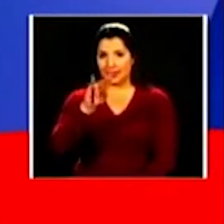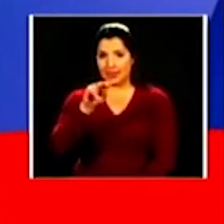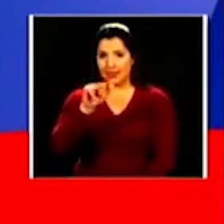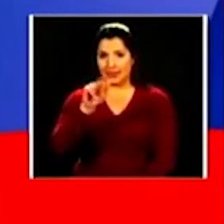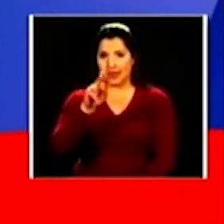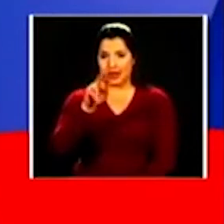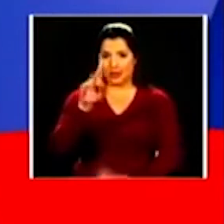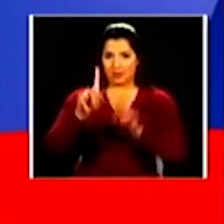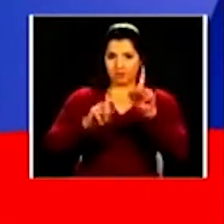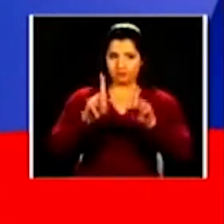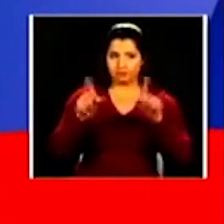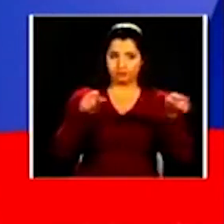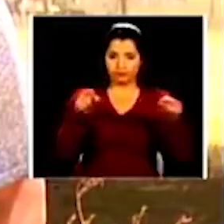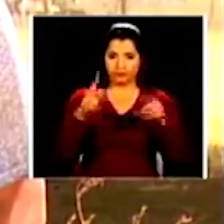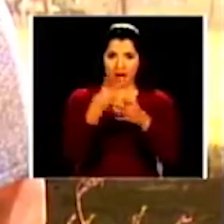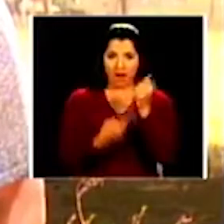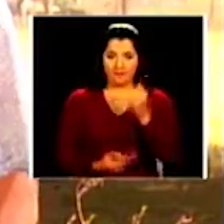video.